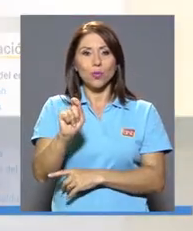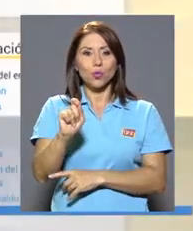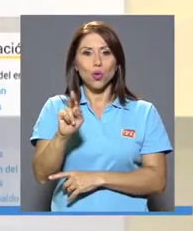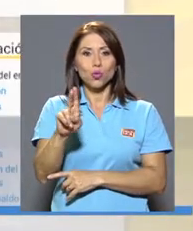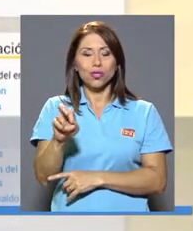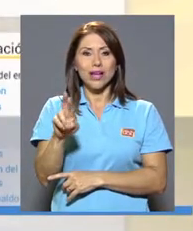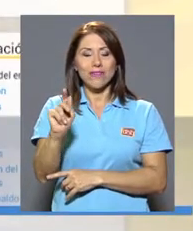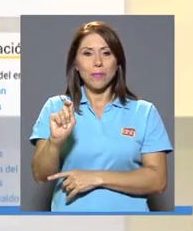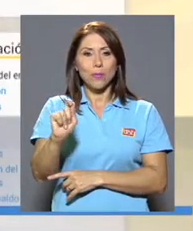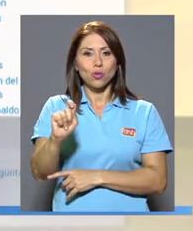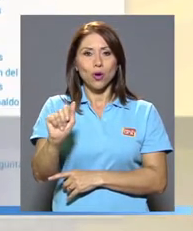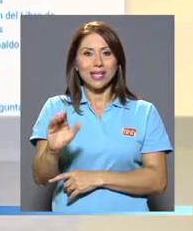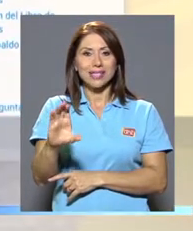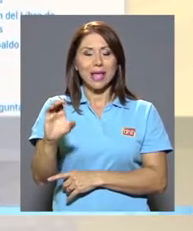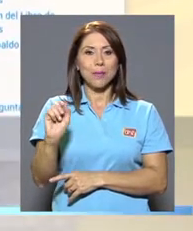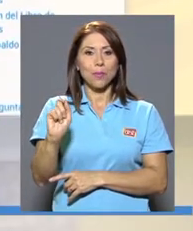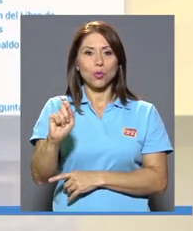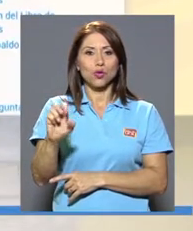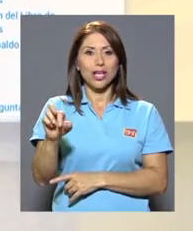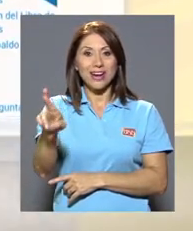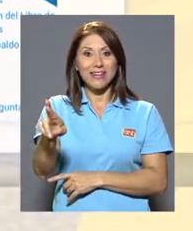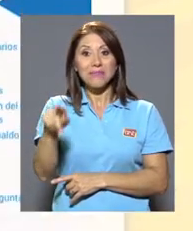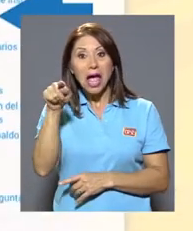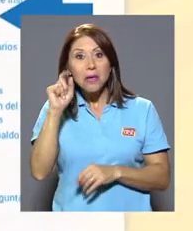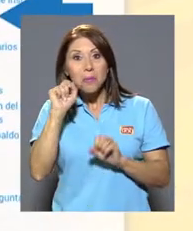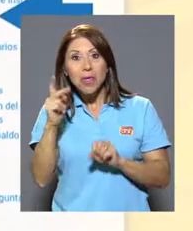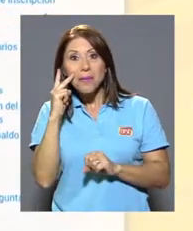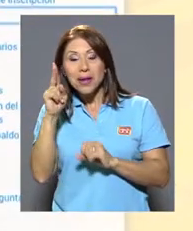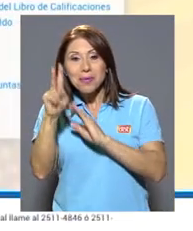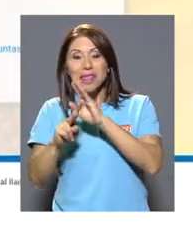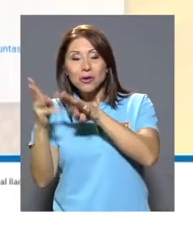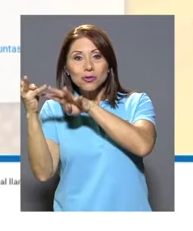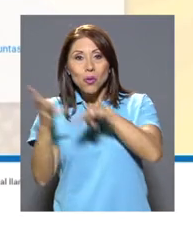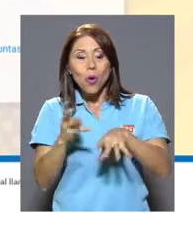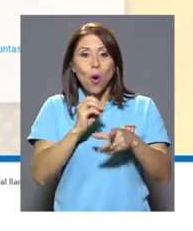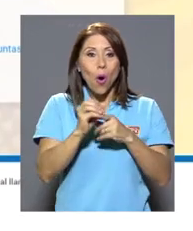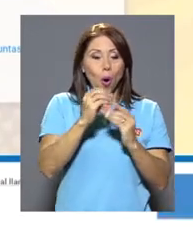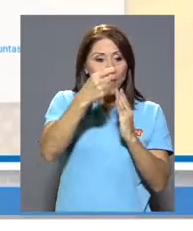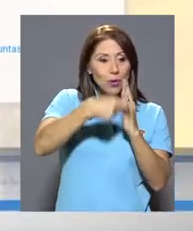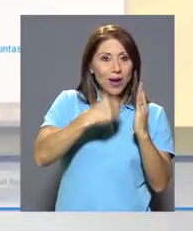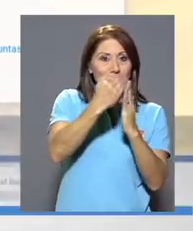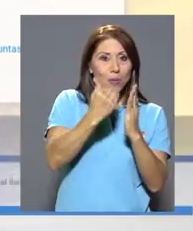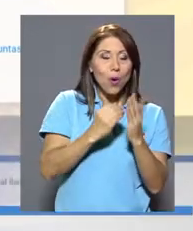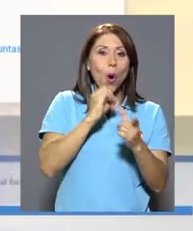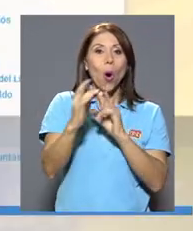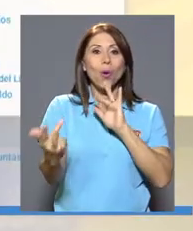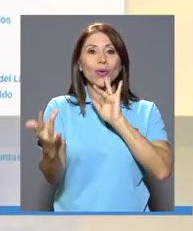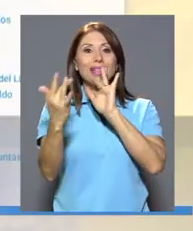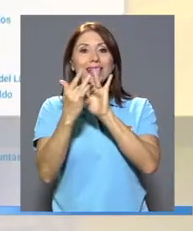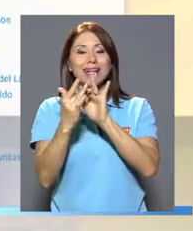www.portafoliovirtual.ucr.ac.cr, donde encontrará videos y manuales de uso o puede contactarse al METICS, al teléfono